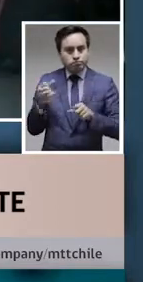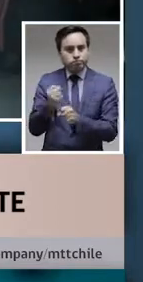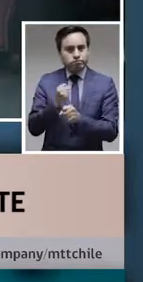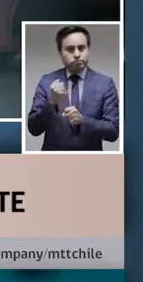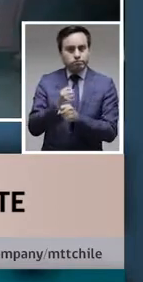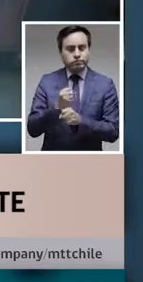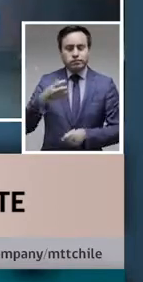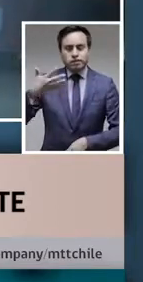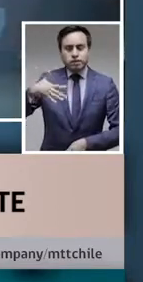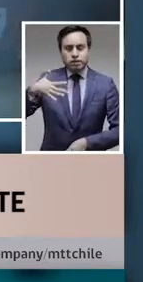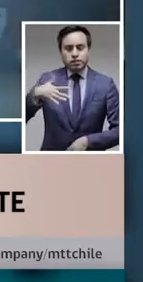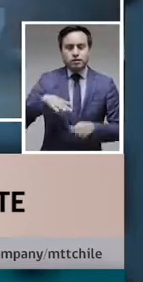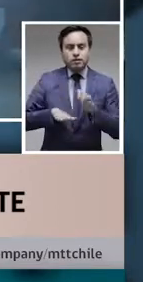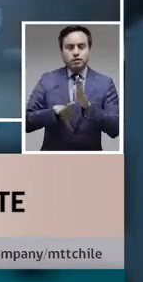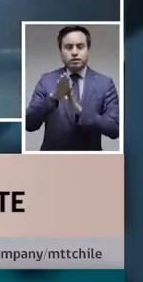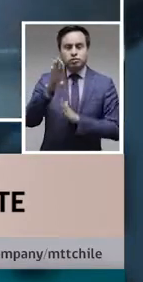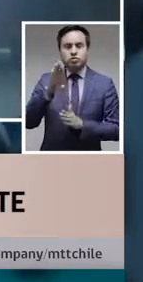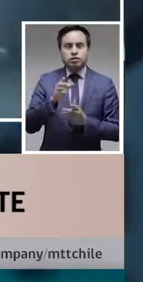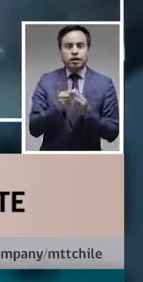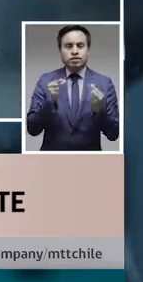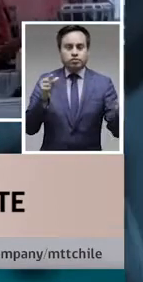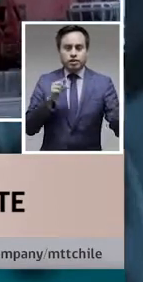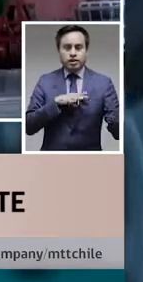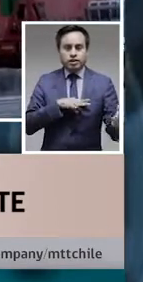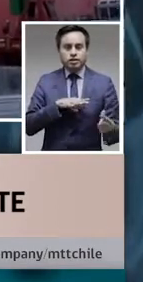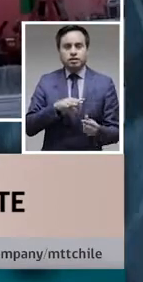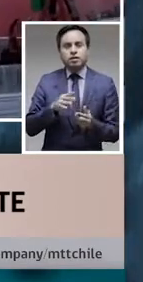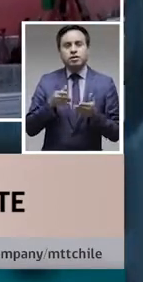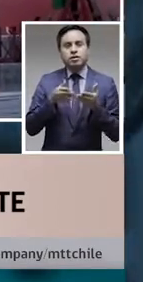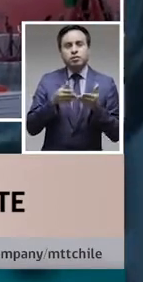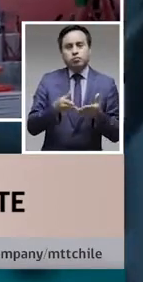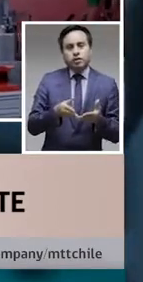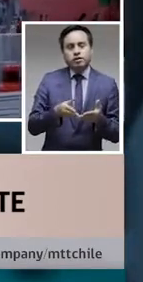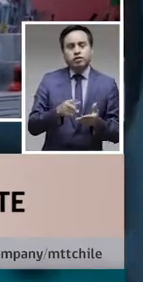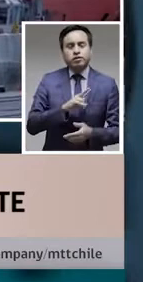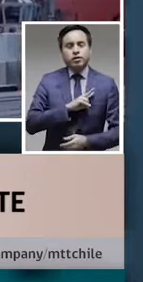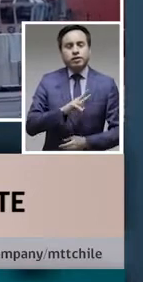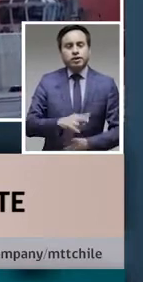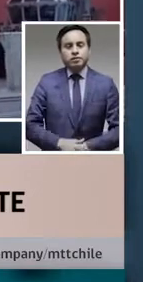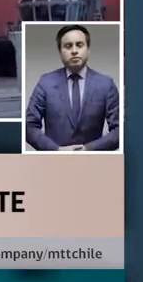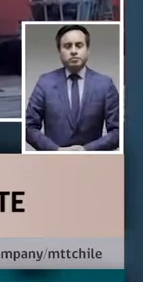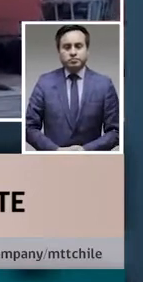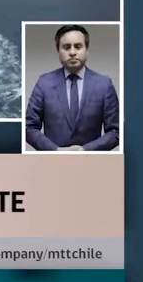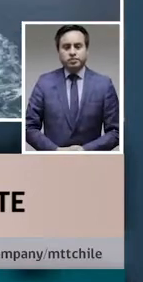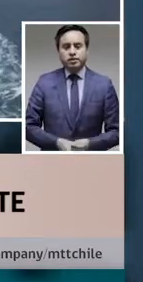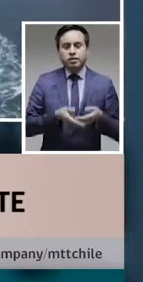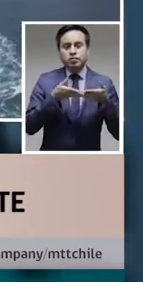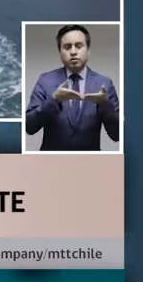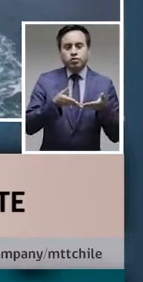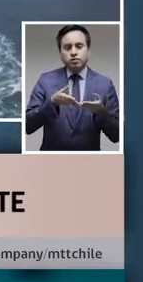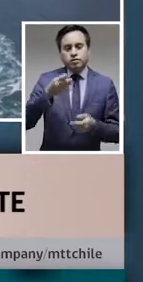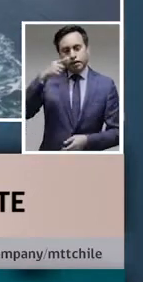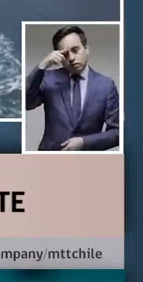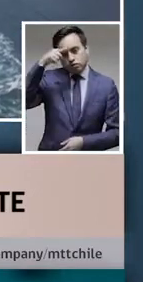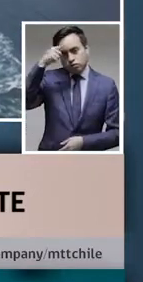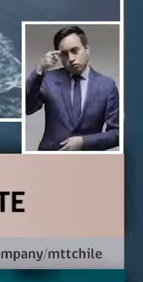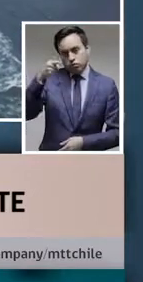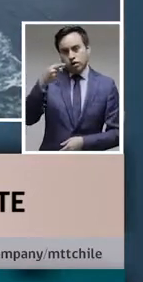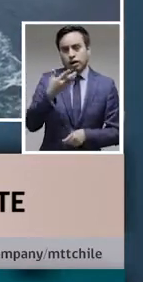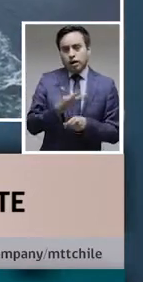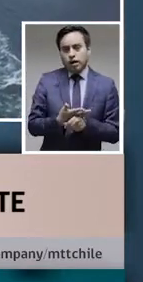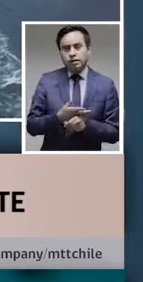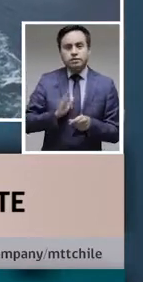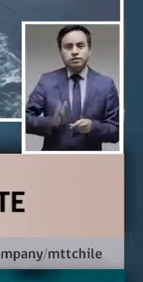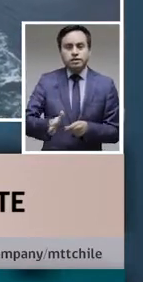determinante para el desarrollo nacional, como es el puerto de Valparaíso. En el puerto de San Antonio sigue avanzando